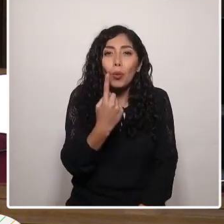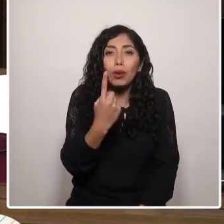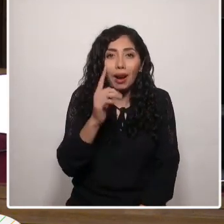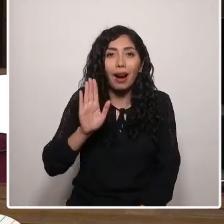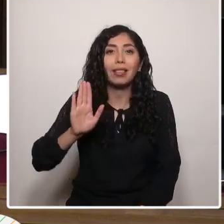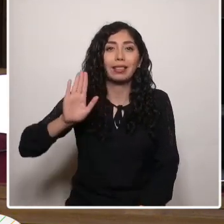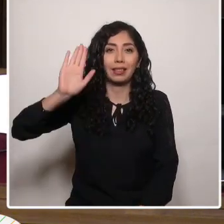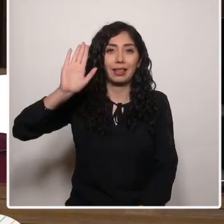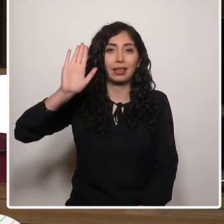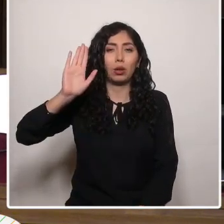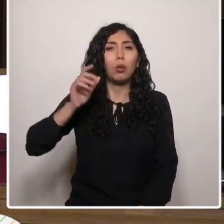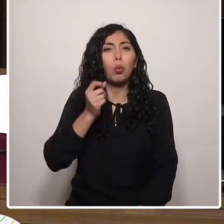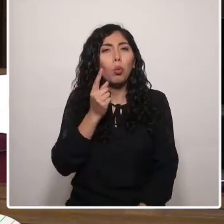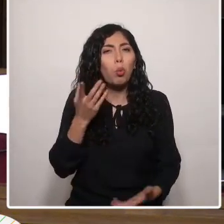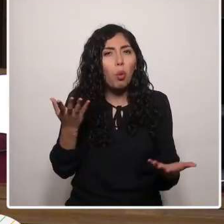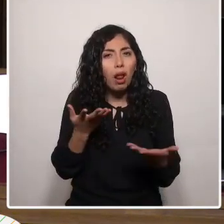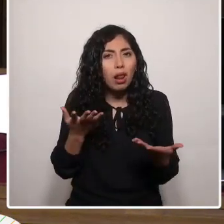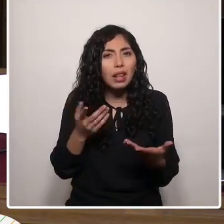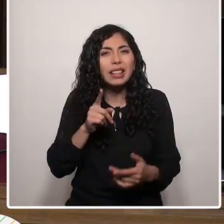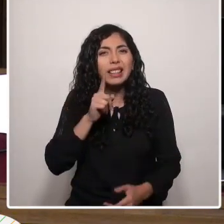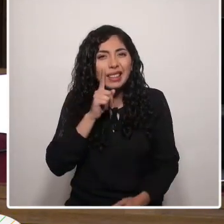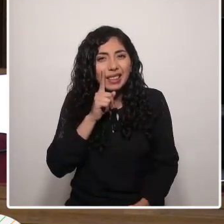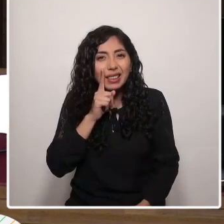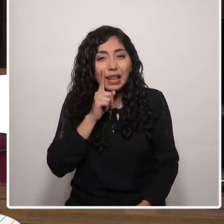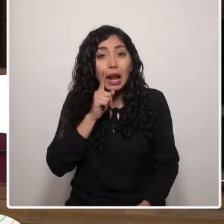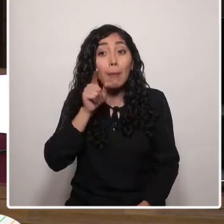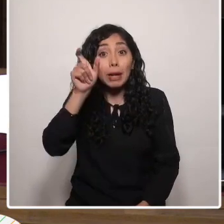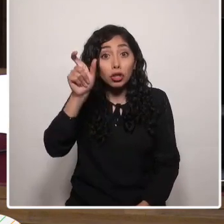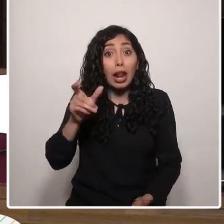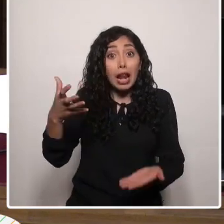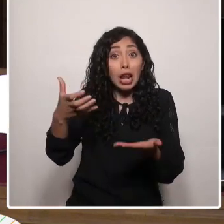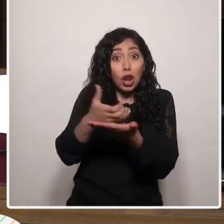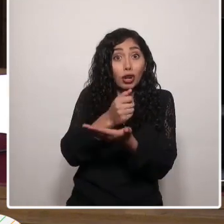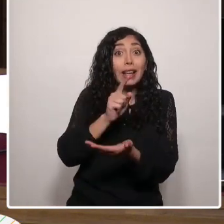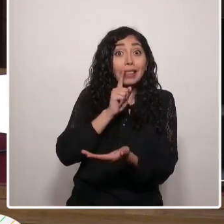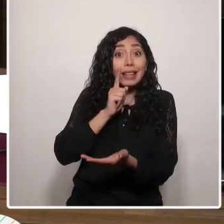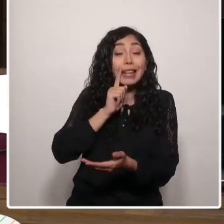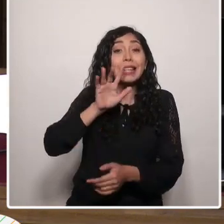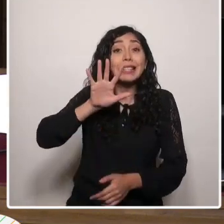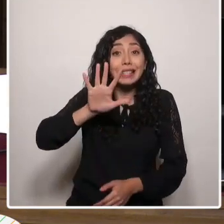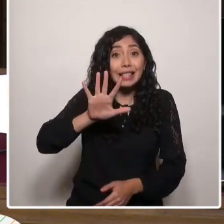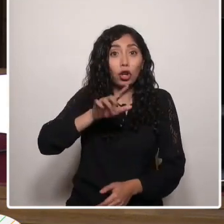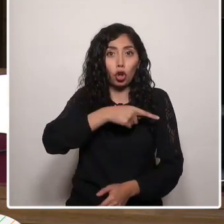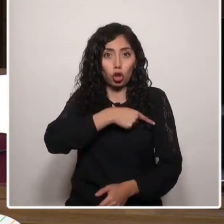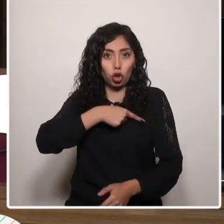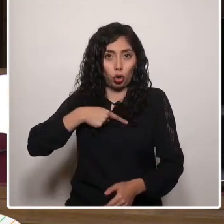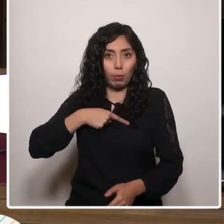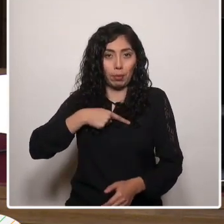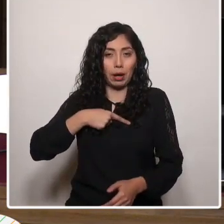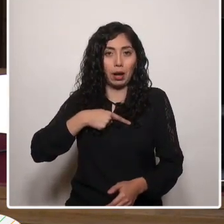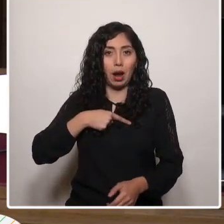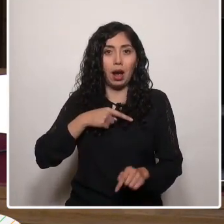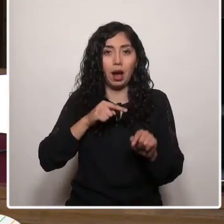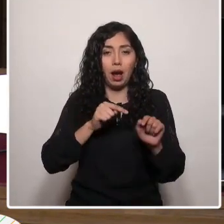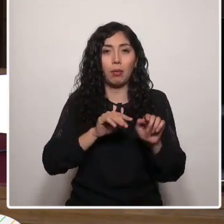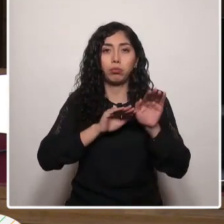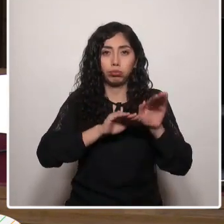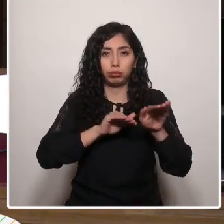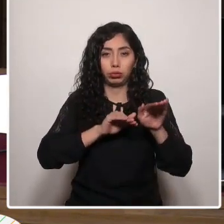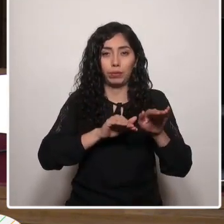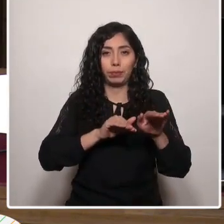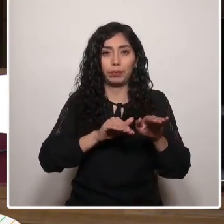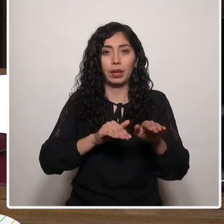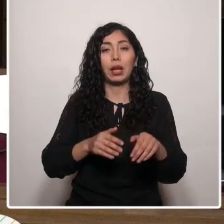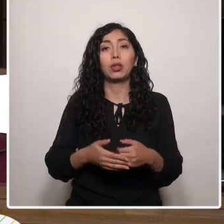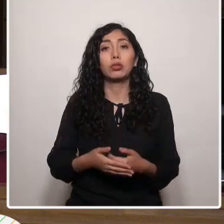¿Cuál? Aquella que logre reunir 5 de estos 9 nombres que he leído. Ahora sí,